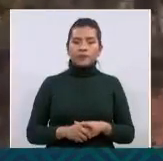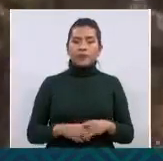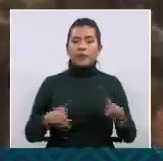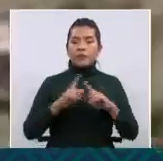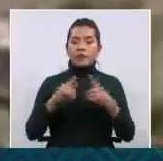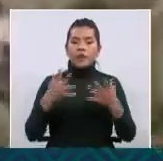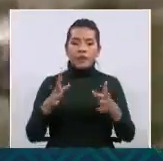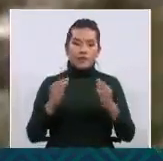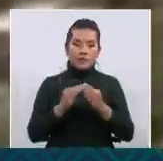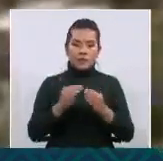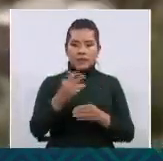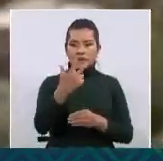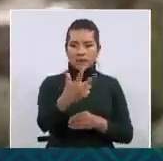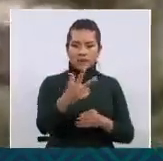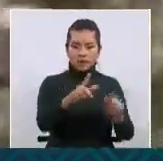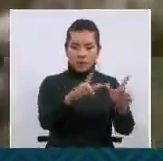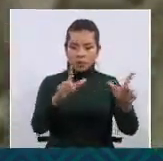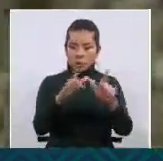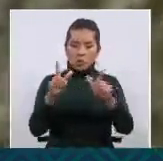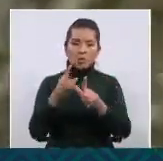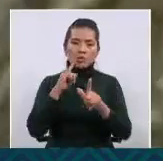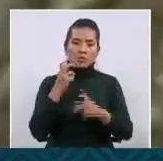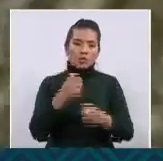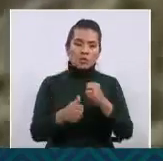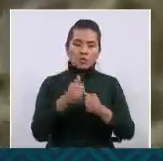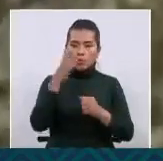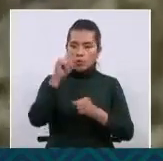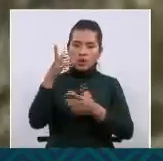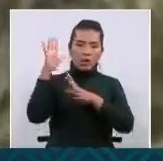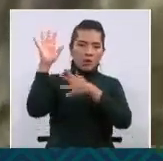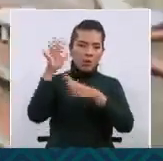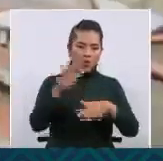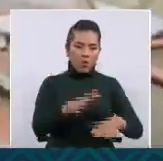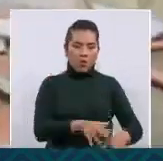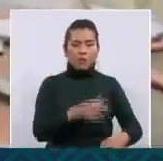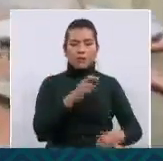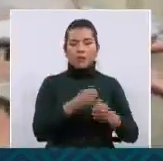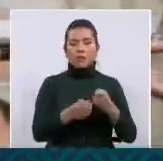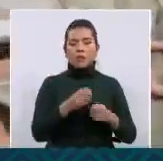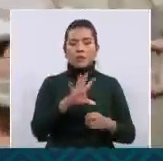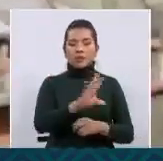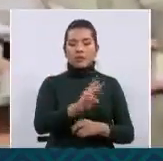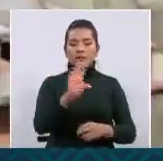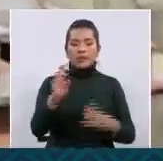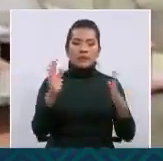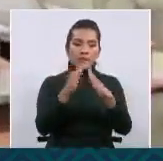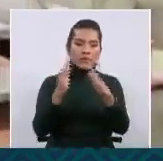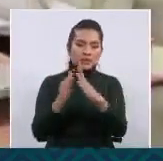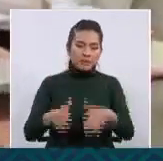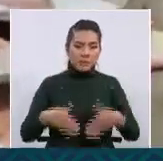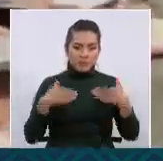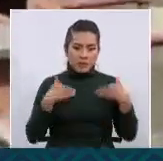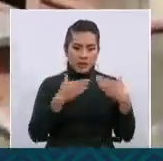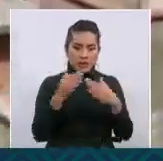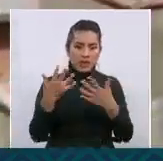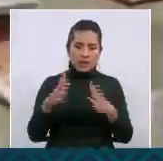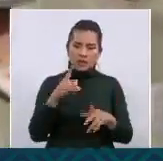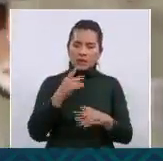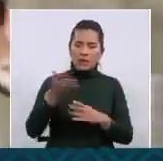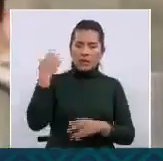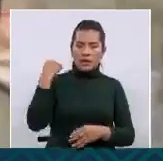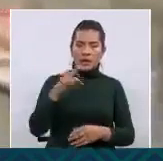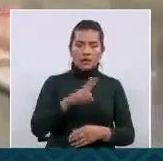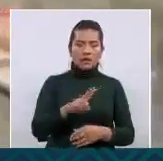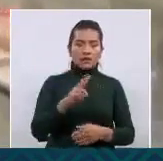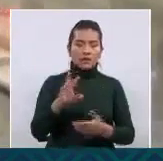Fueron 3 zonas afectadas por el mega deslizamiento San Jorge Cantutani, que destruyó 66 viviendas el pasado 29 de abril del periodo